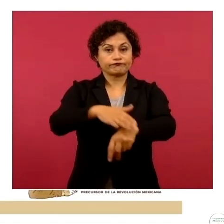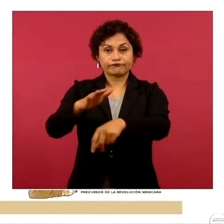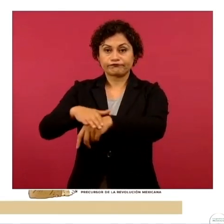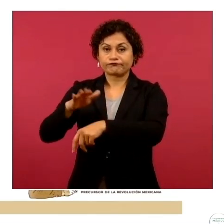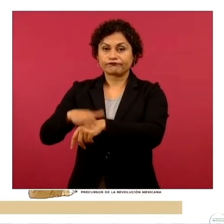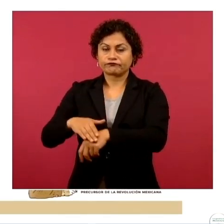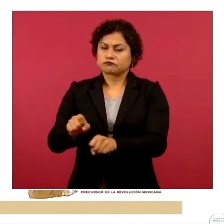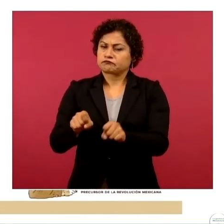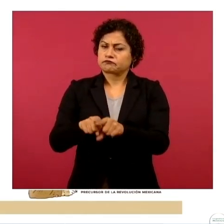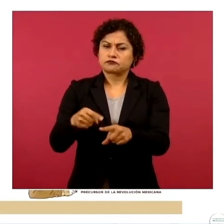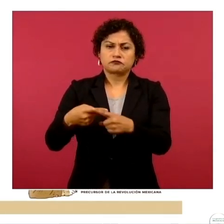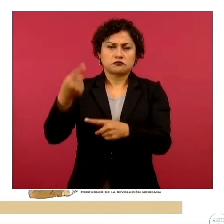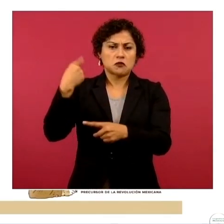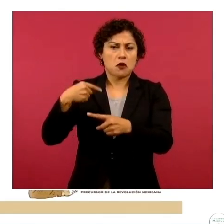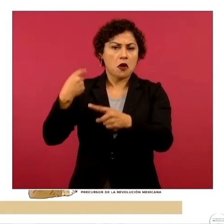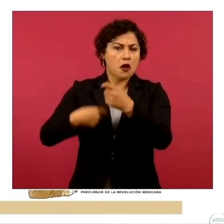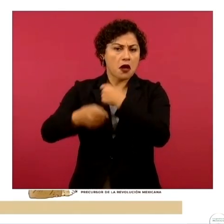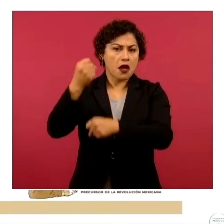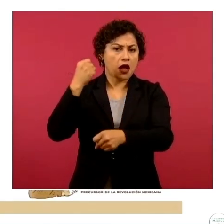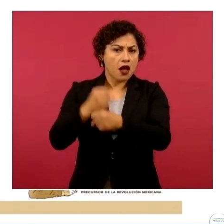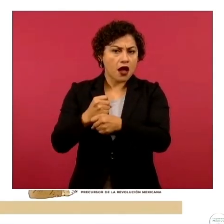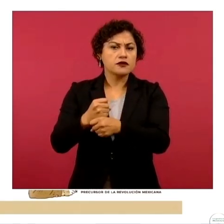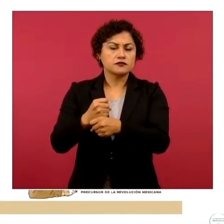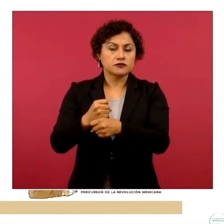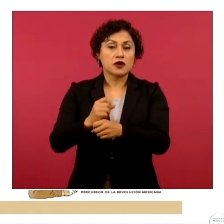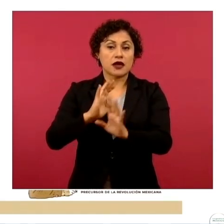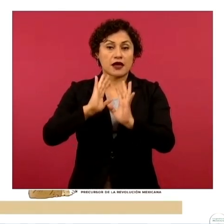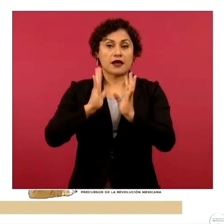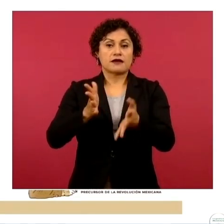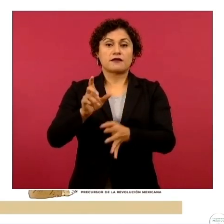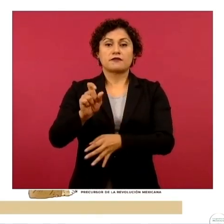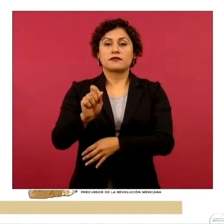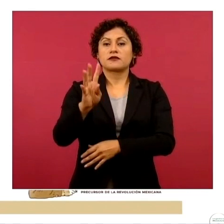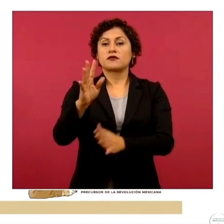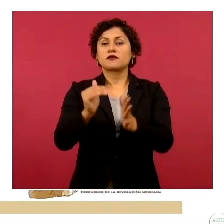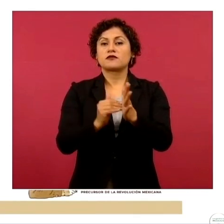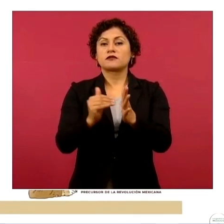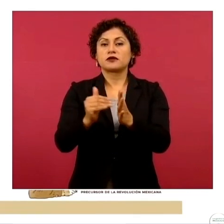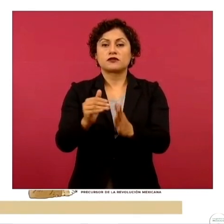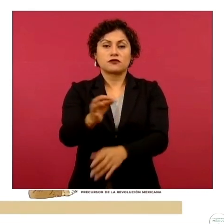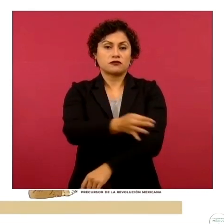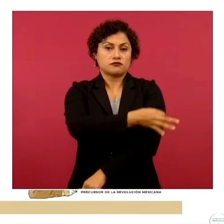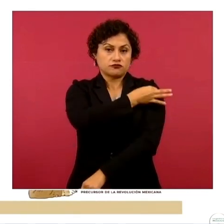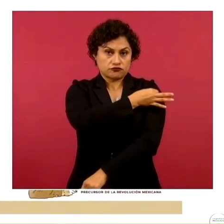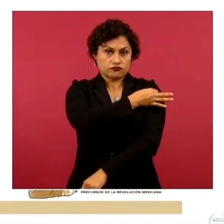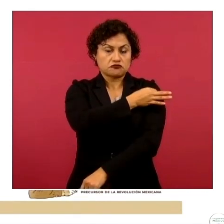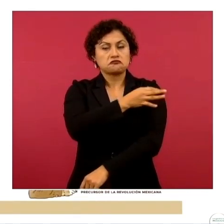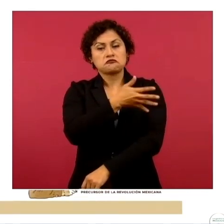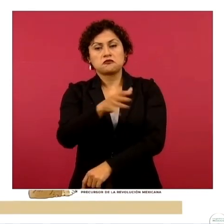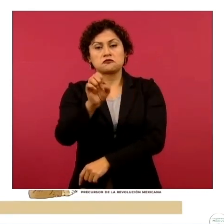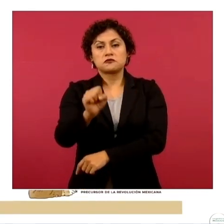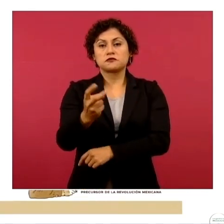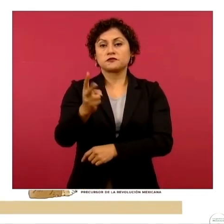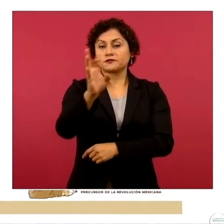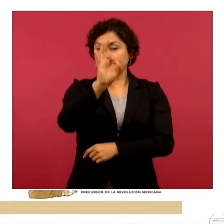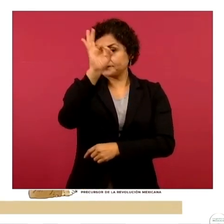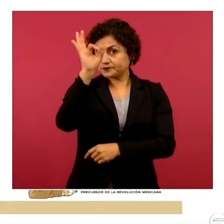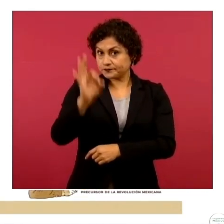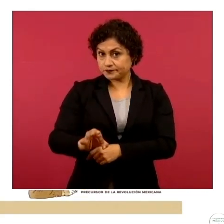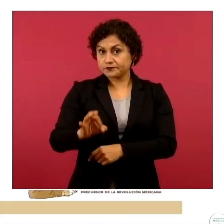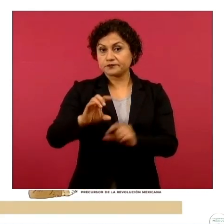los años. Llevamos ya 24 millones de dosis aplicadas, esto es el 62% de la cobertura para todo el